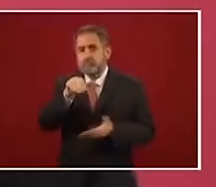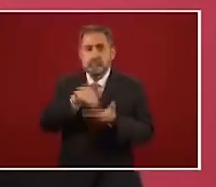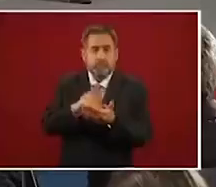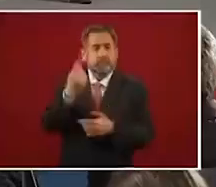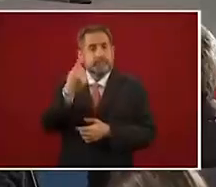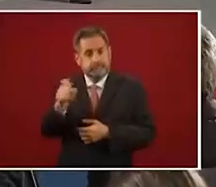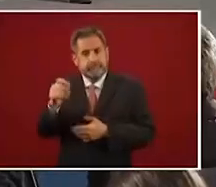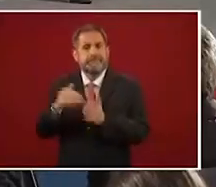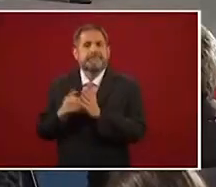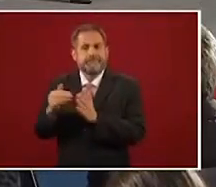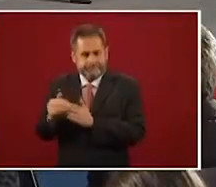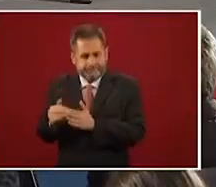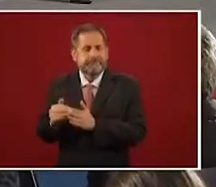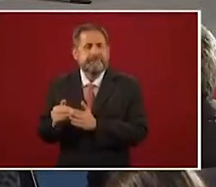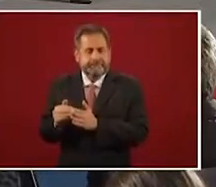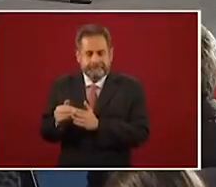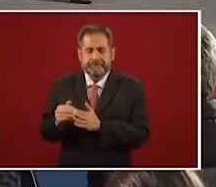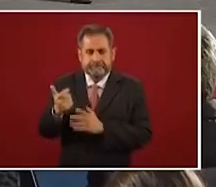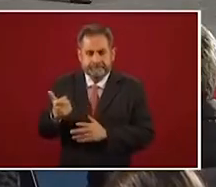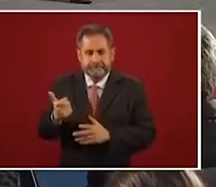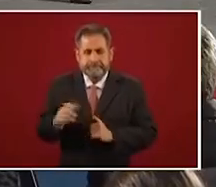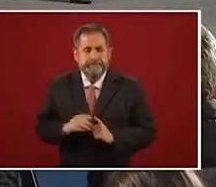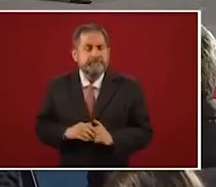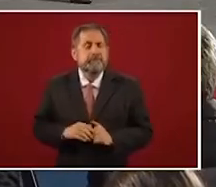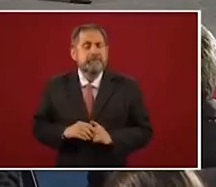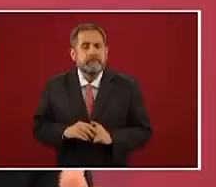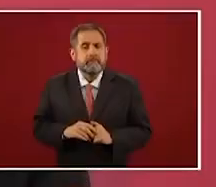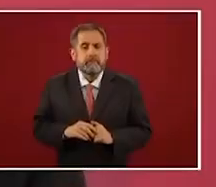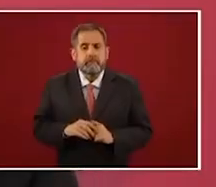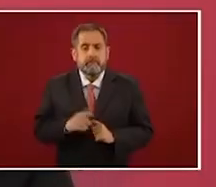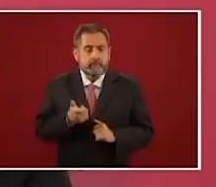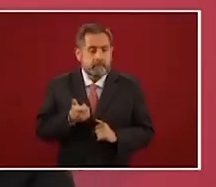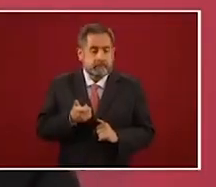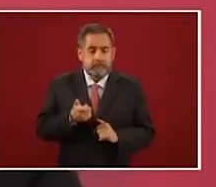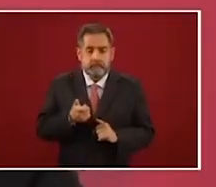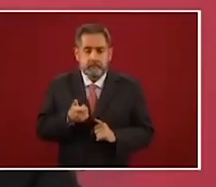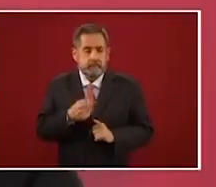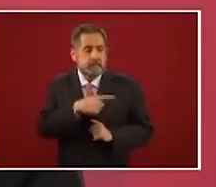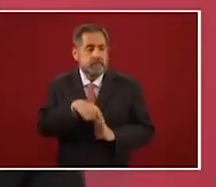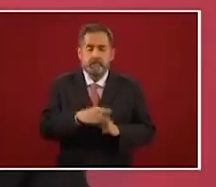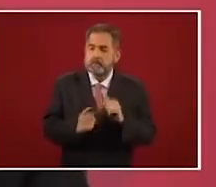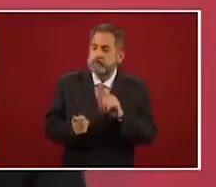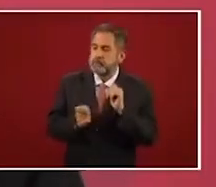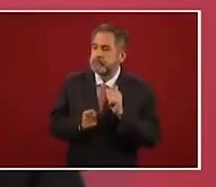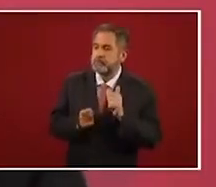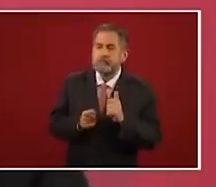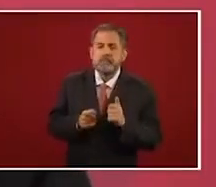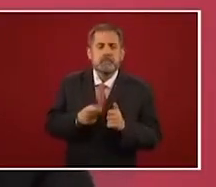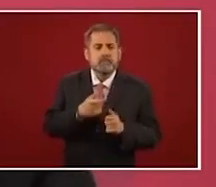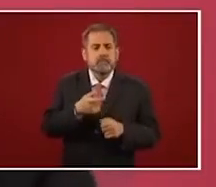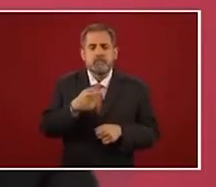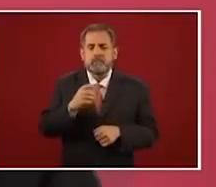28,100 millones de pesos. Lo que se recupera con las cuotas de recuperación